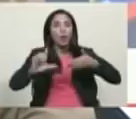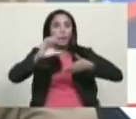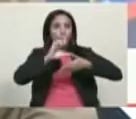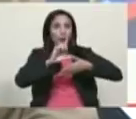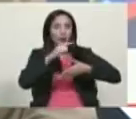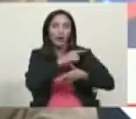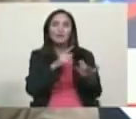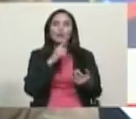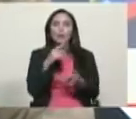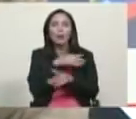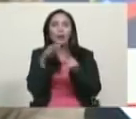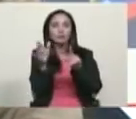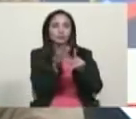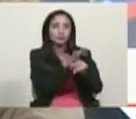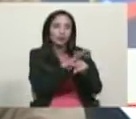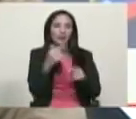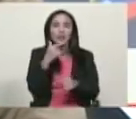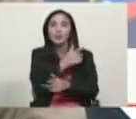de la libertad.